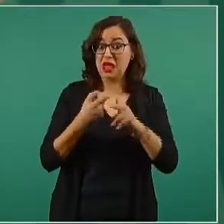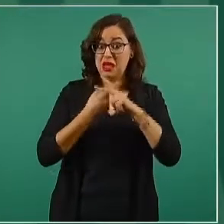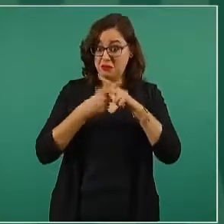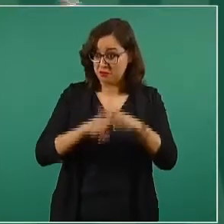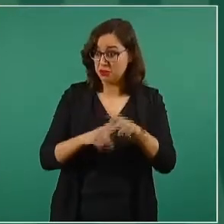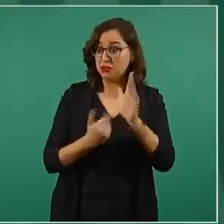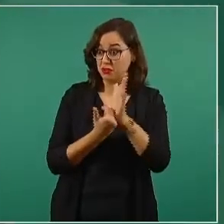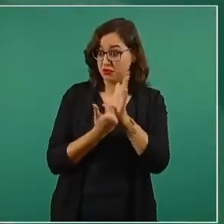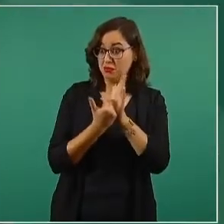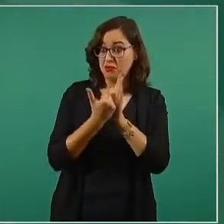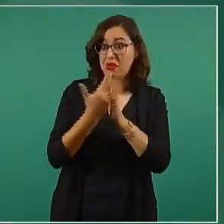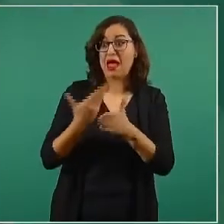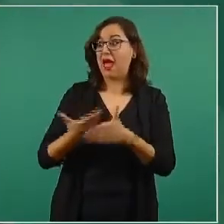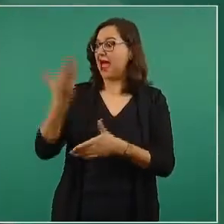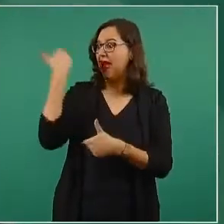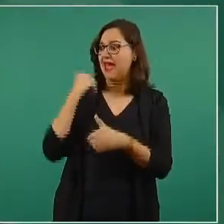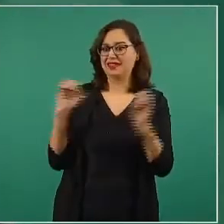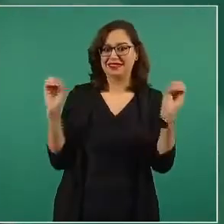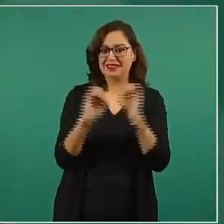nunca,